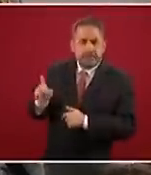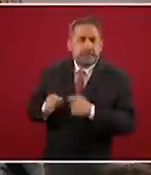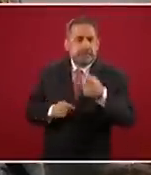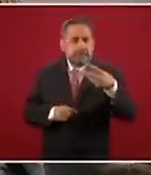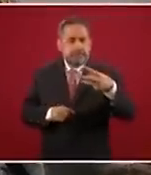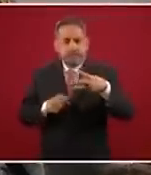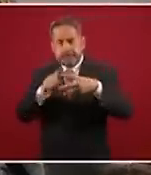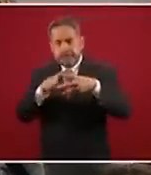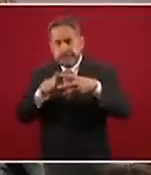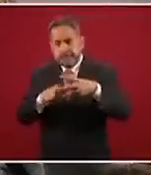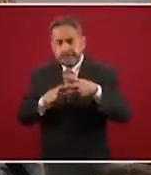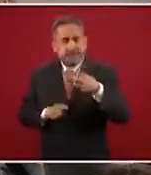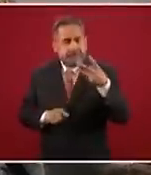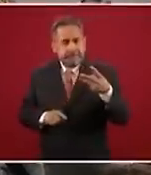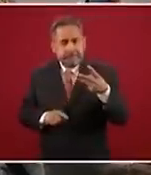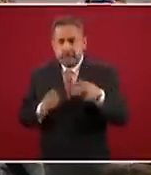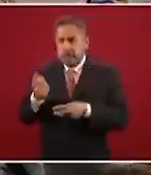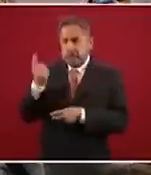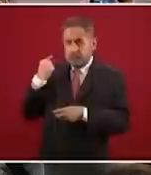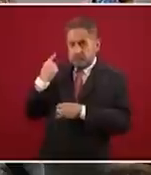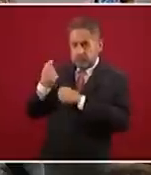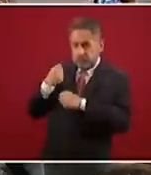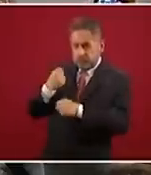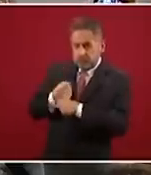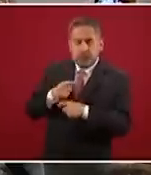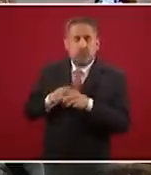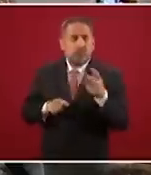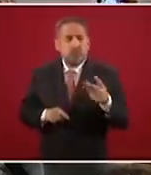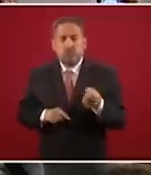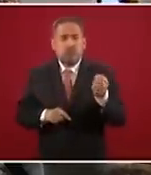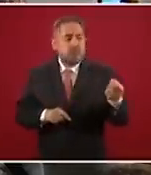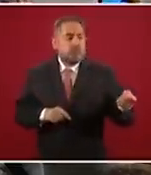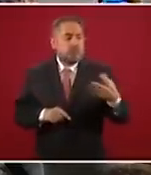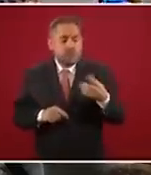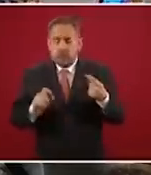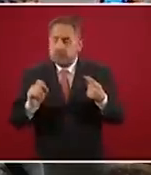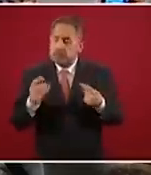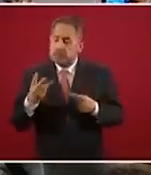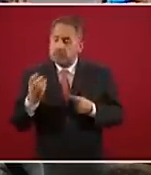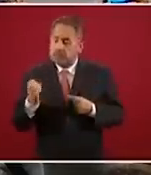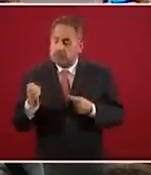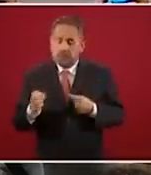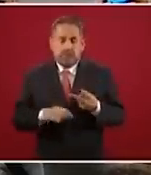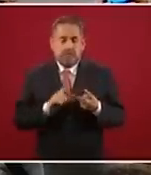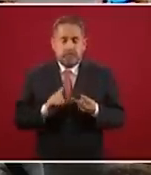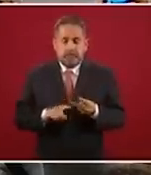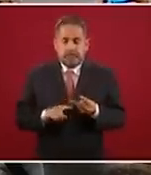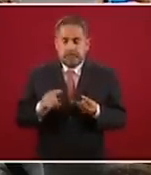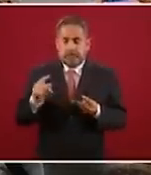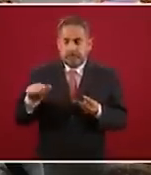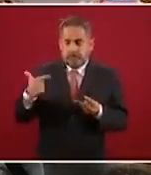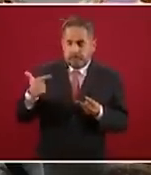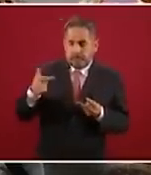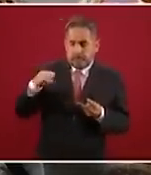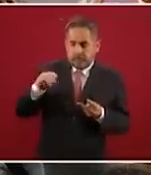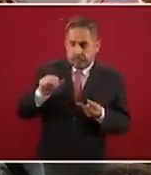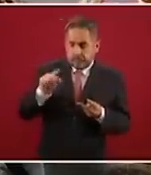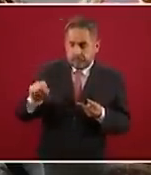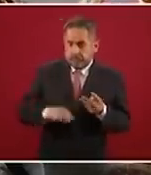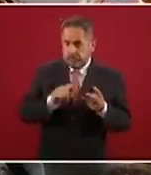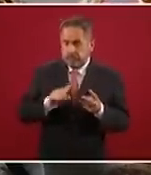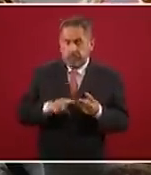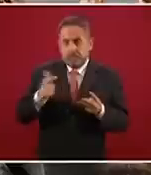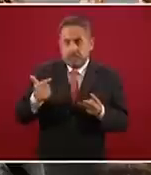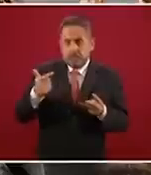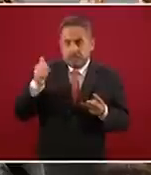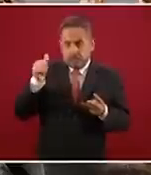en el transcurso del año pasado, recibimos uno el 23 de enero, el otro el 12 de marzo y el otro el